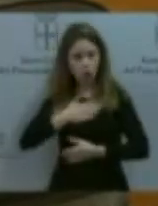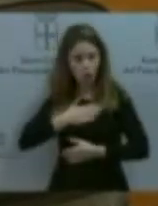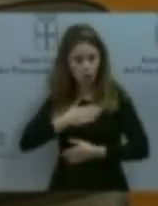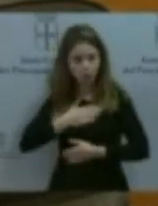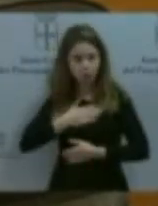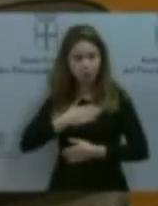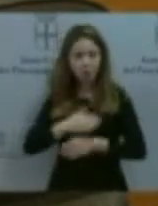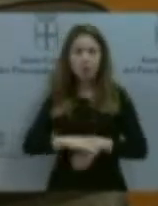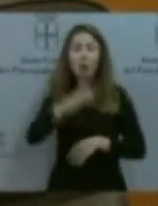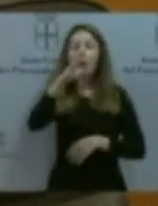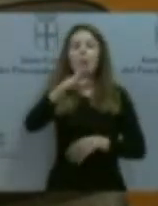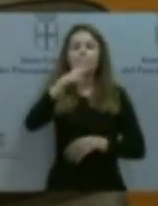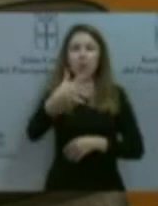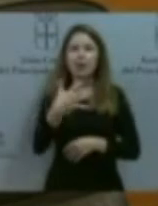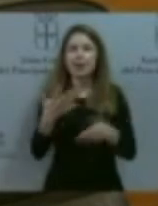evidentemente